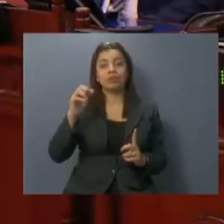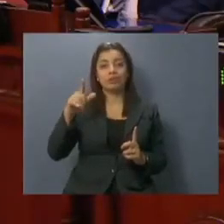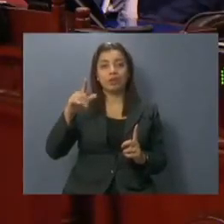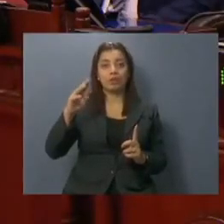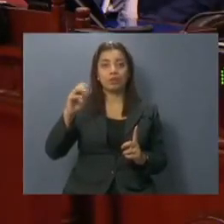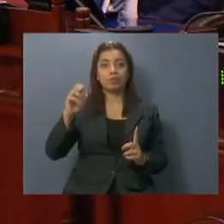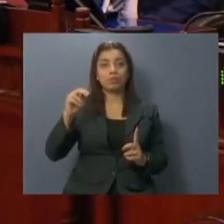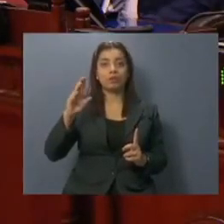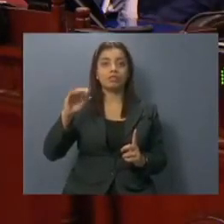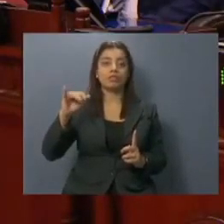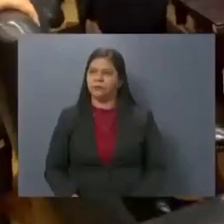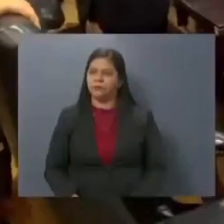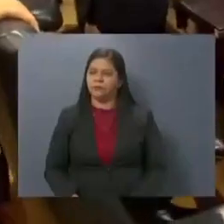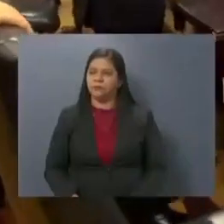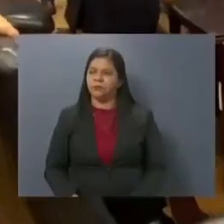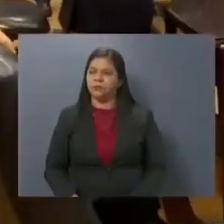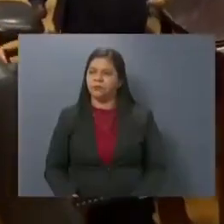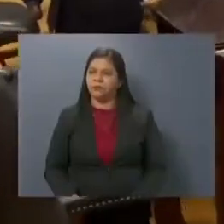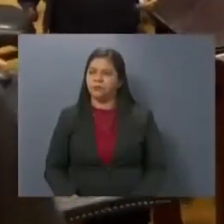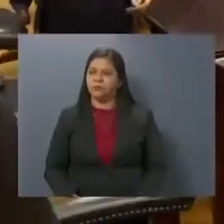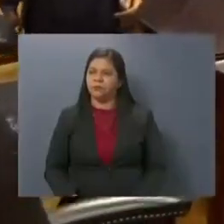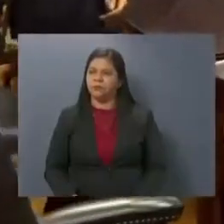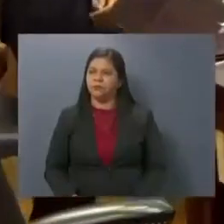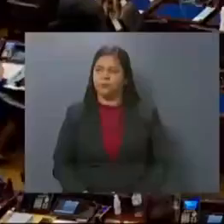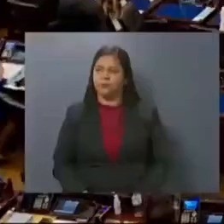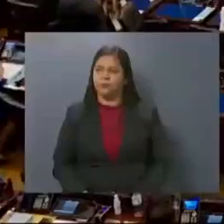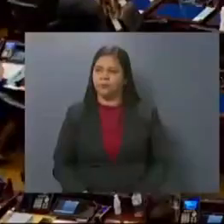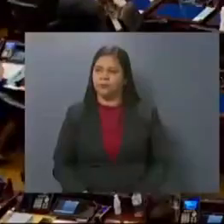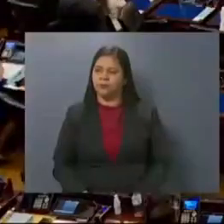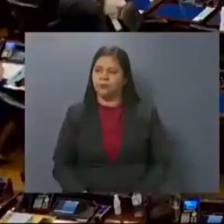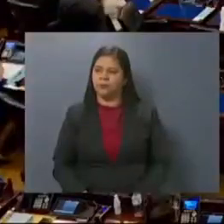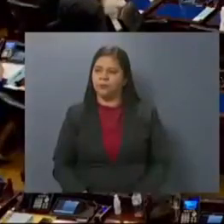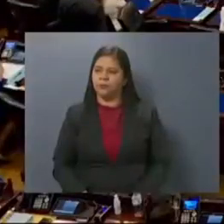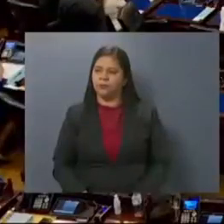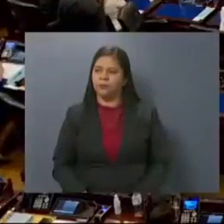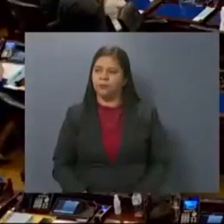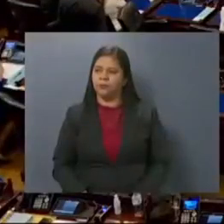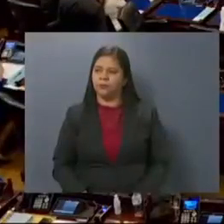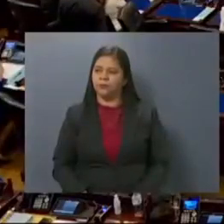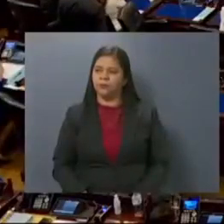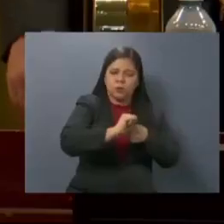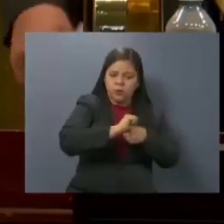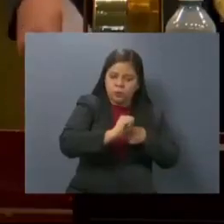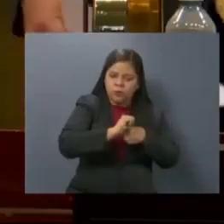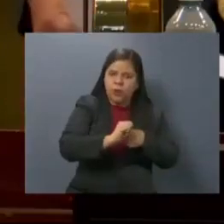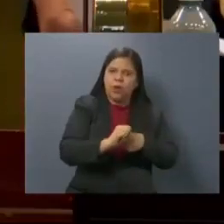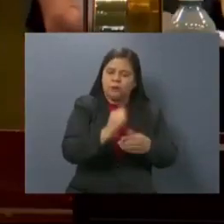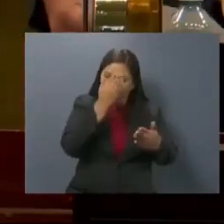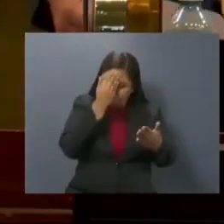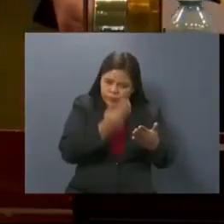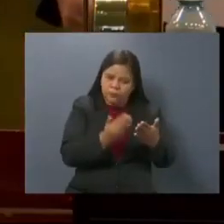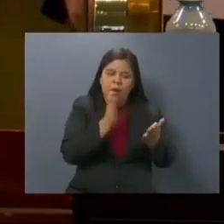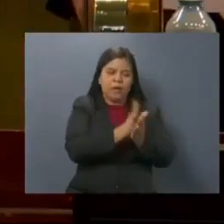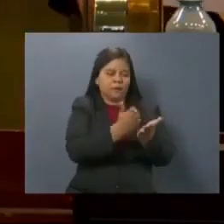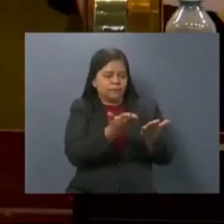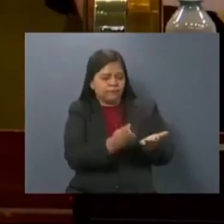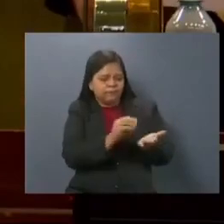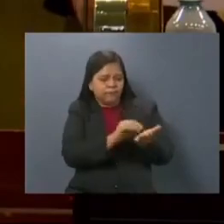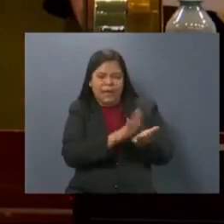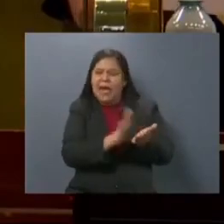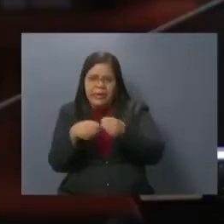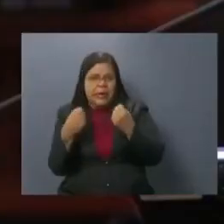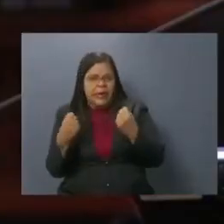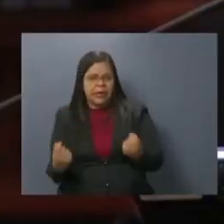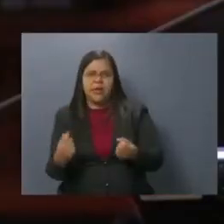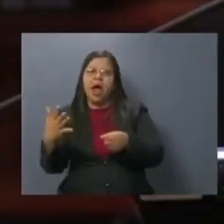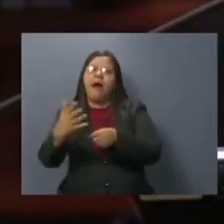plenaria, la primera de la nueva Asamblea Legislativa. Los diputados argumentan que los funcionarios removidos han incumplido con sus obligaciones de